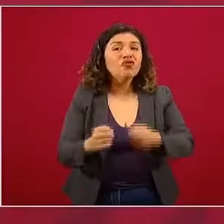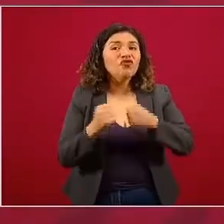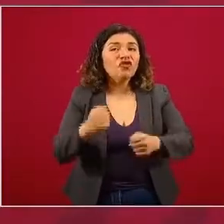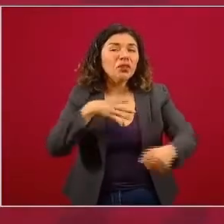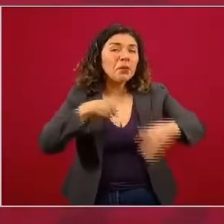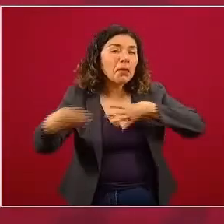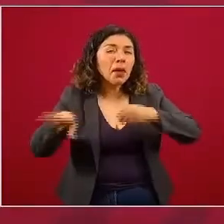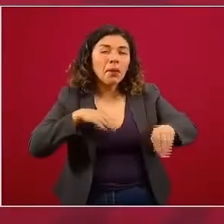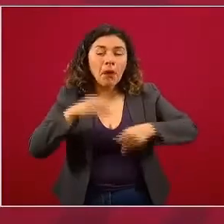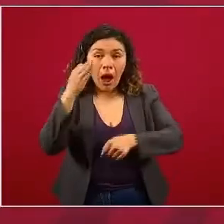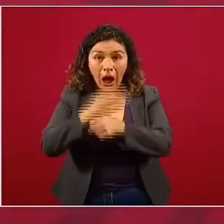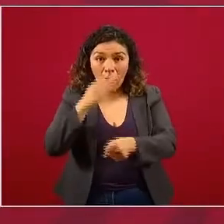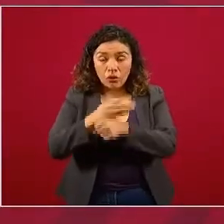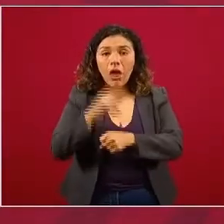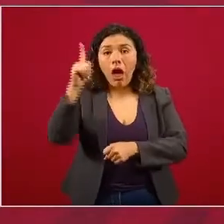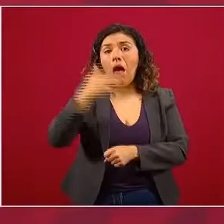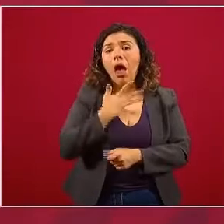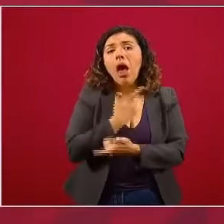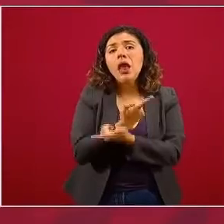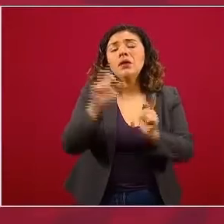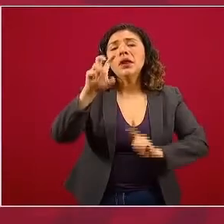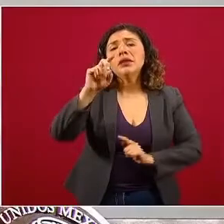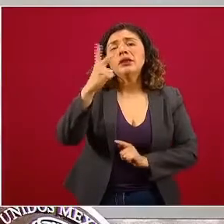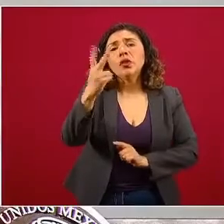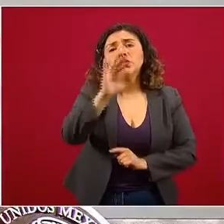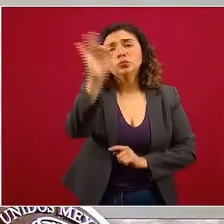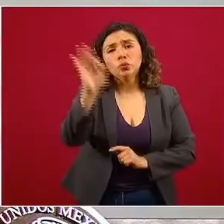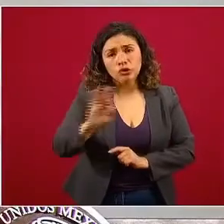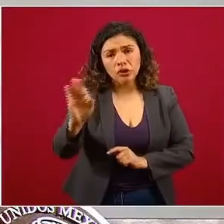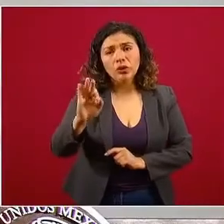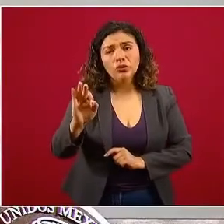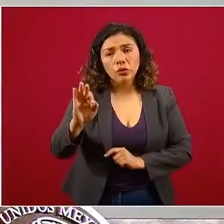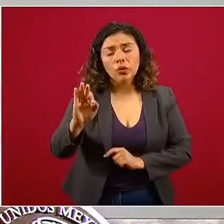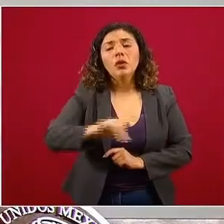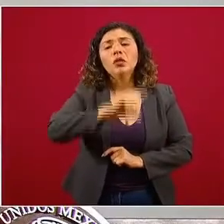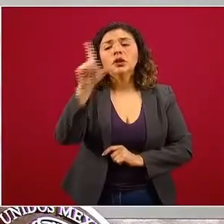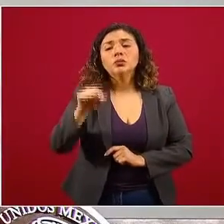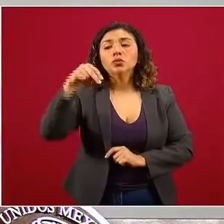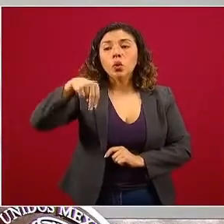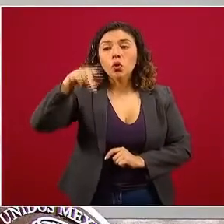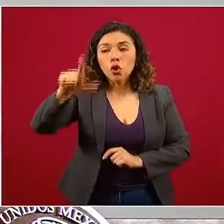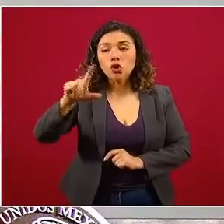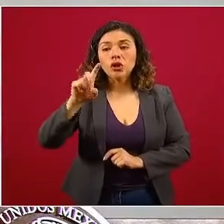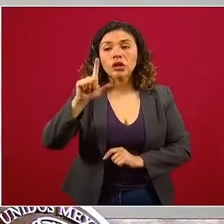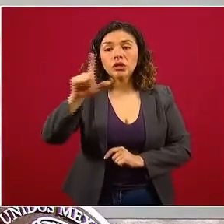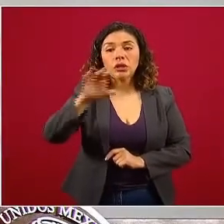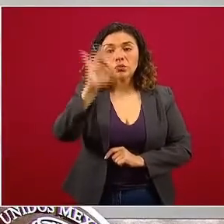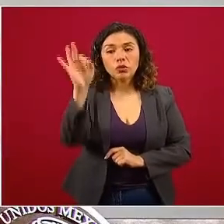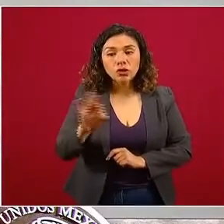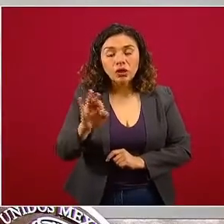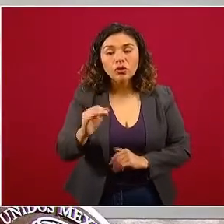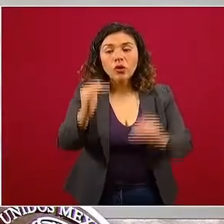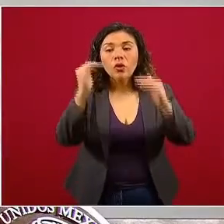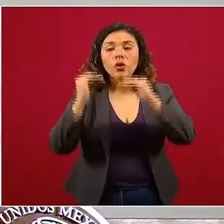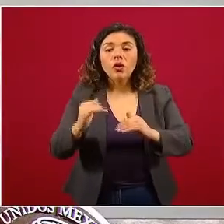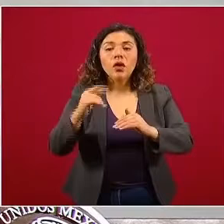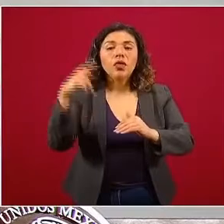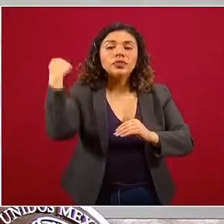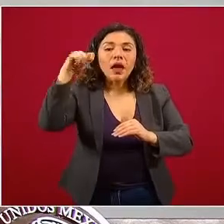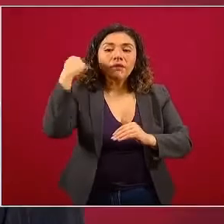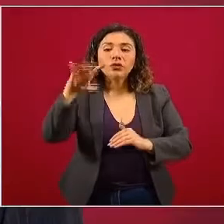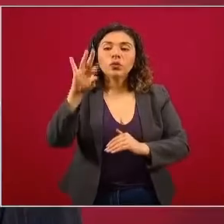intensidad epidémica, están disponibles 32%, le sigue Nuevo León con 37%, Tabasco